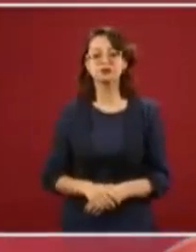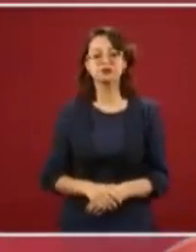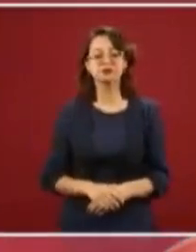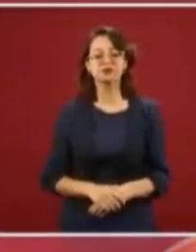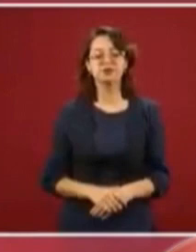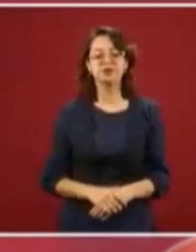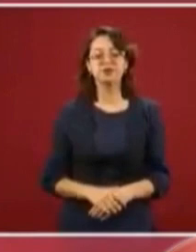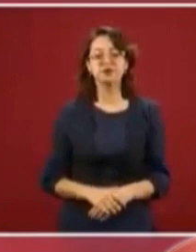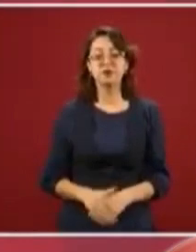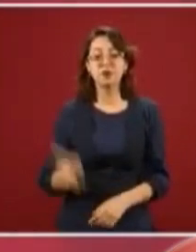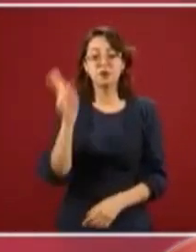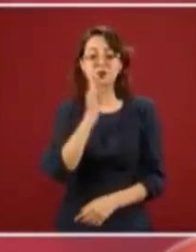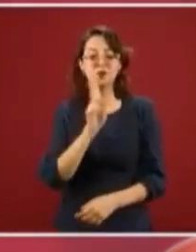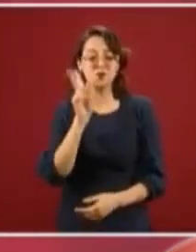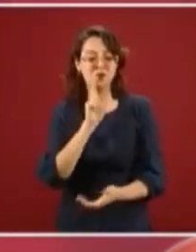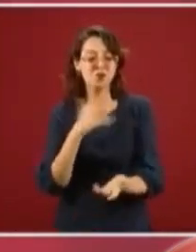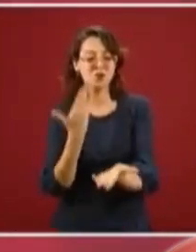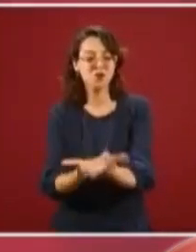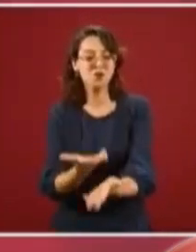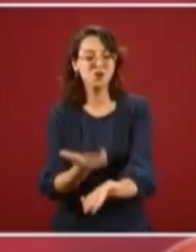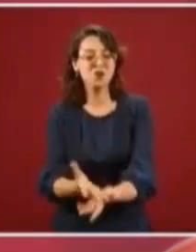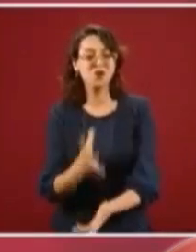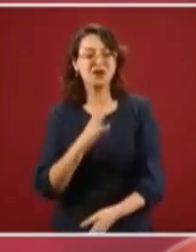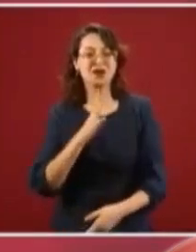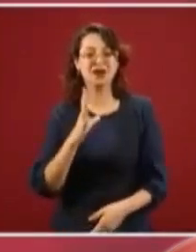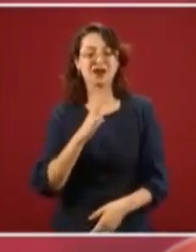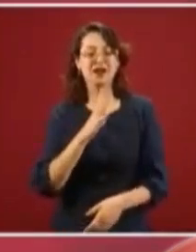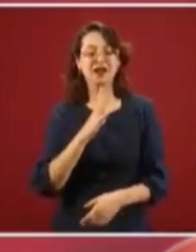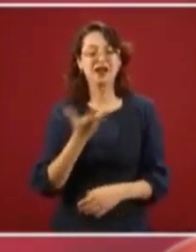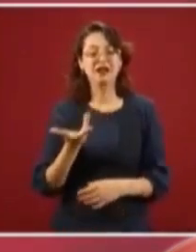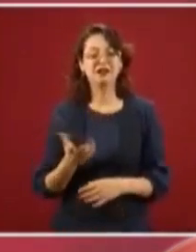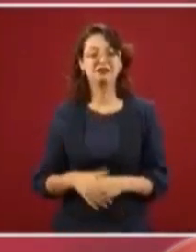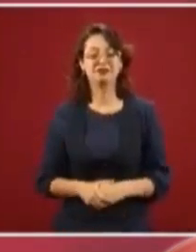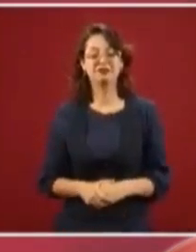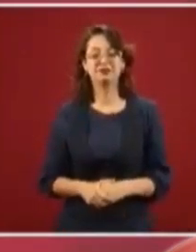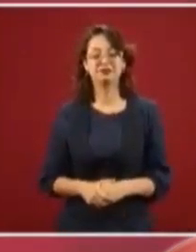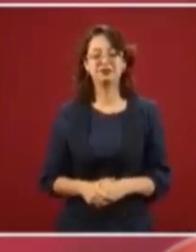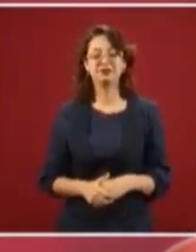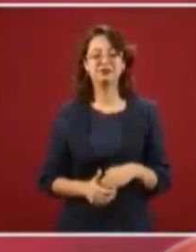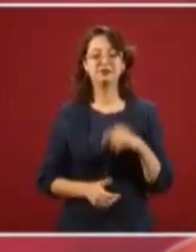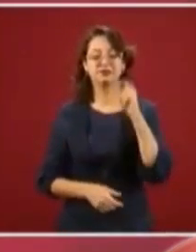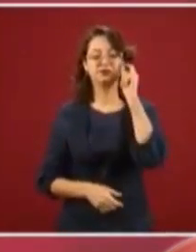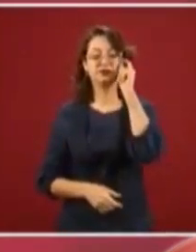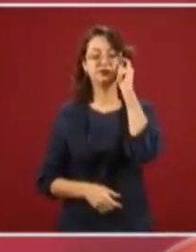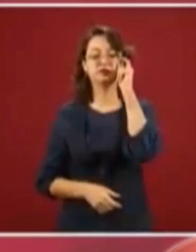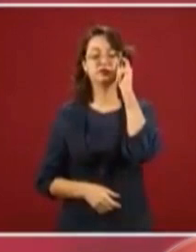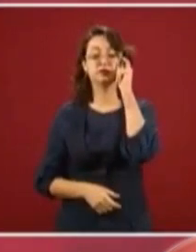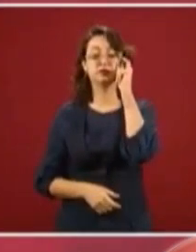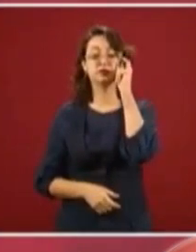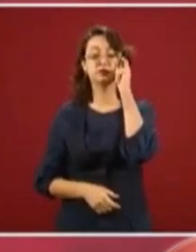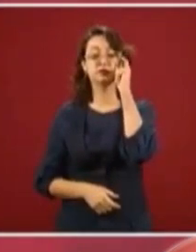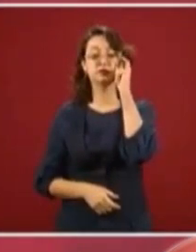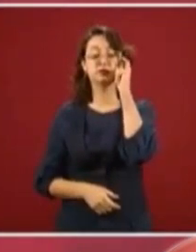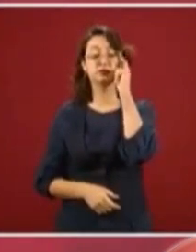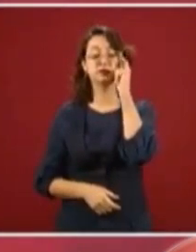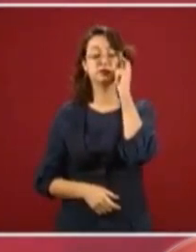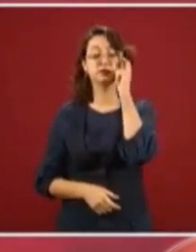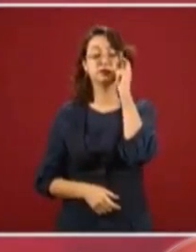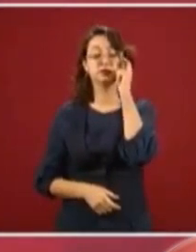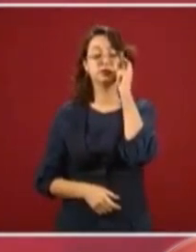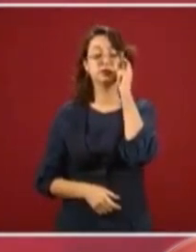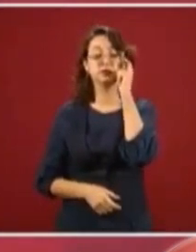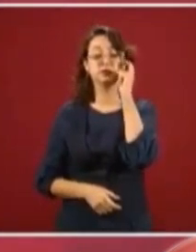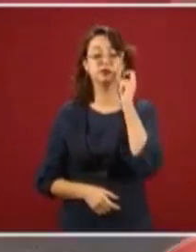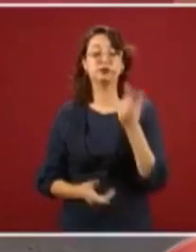está prófugo el que recibió dinero para la campaña en